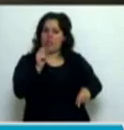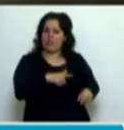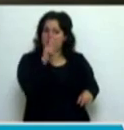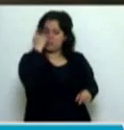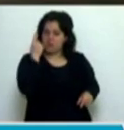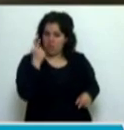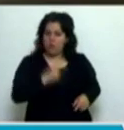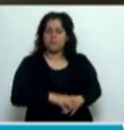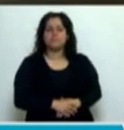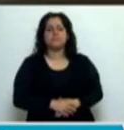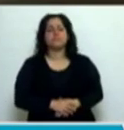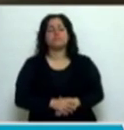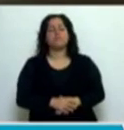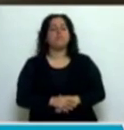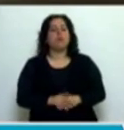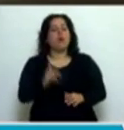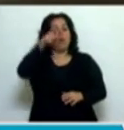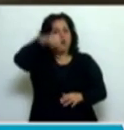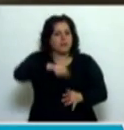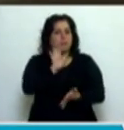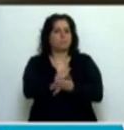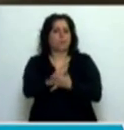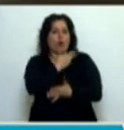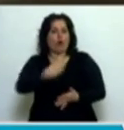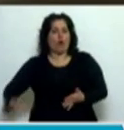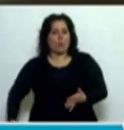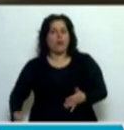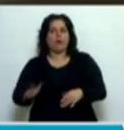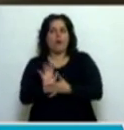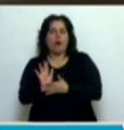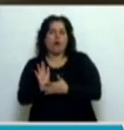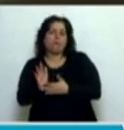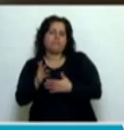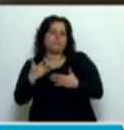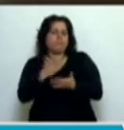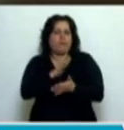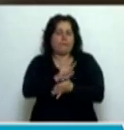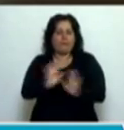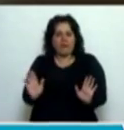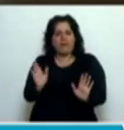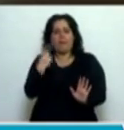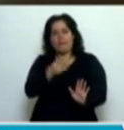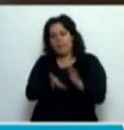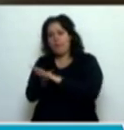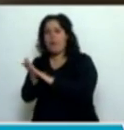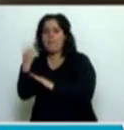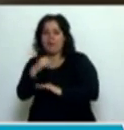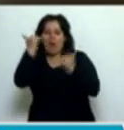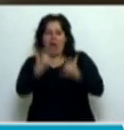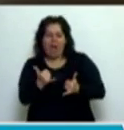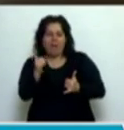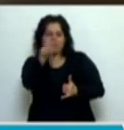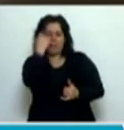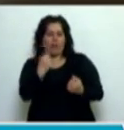Efectuadas estas precisiones de que este va a ser un gobierno que va a dejar un Estado más fuerte, porque es un Estado con menos deuda y con más